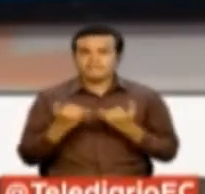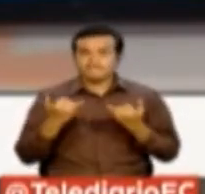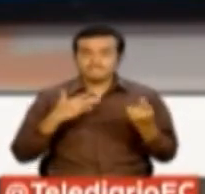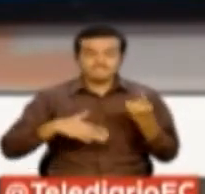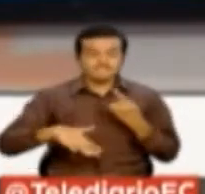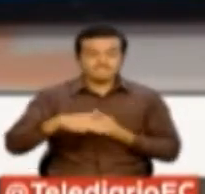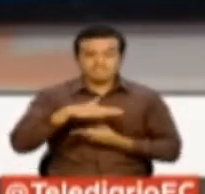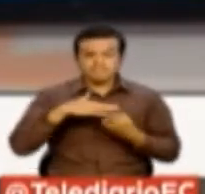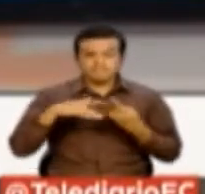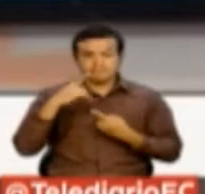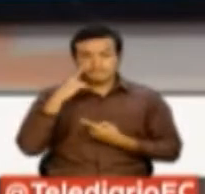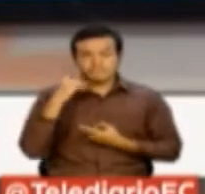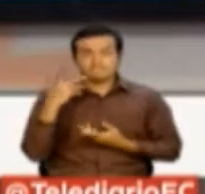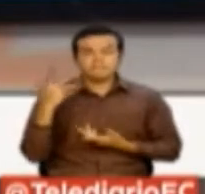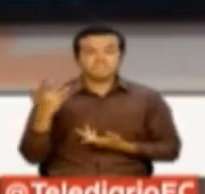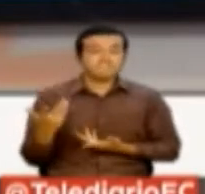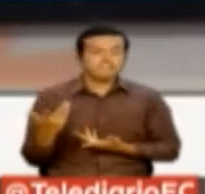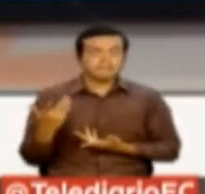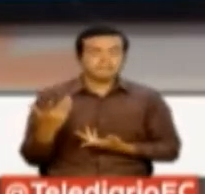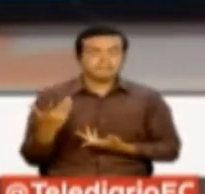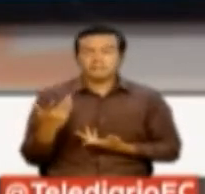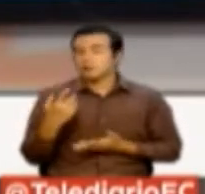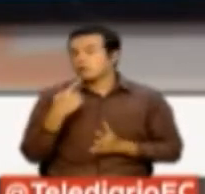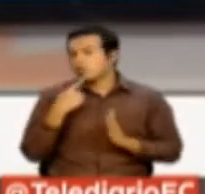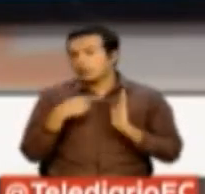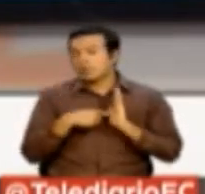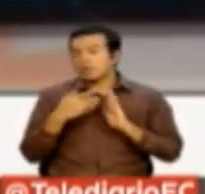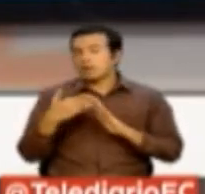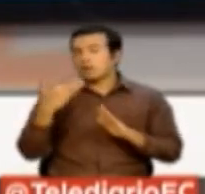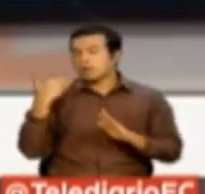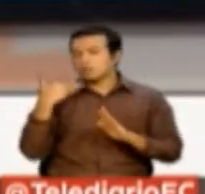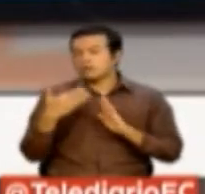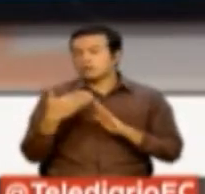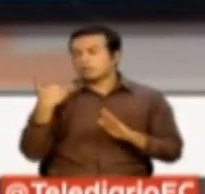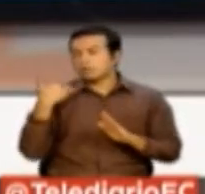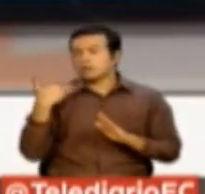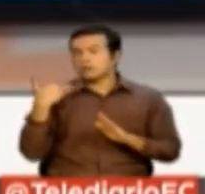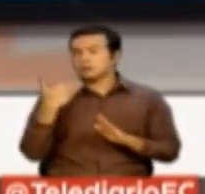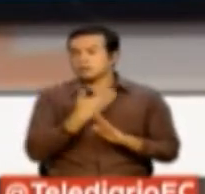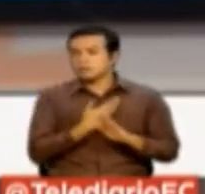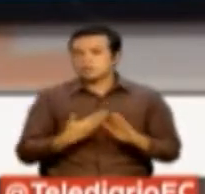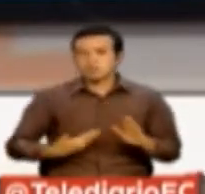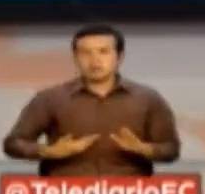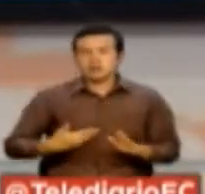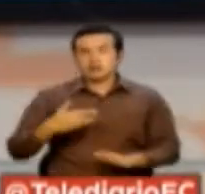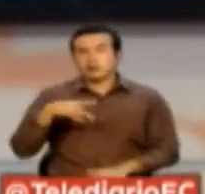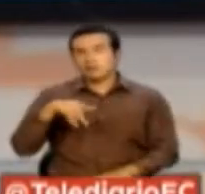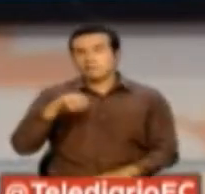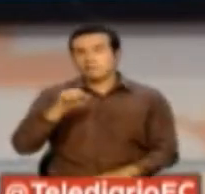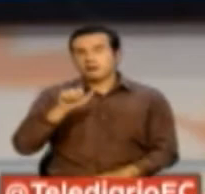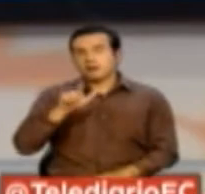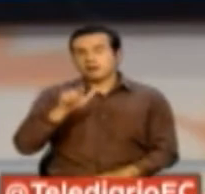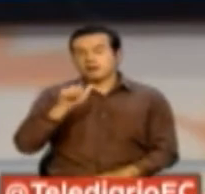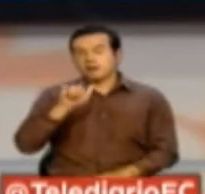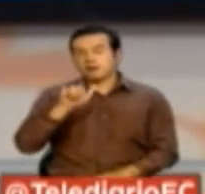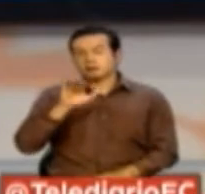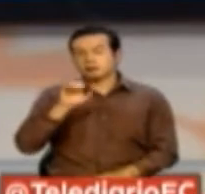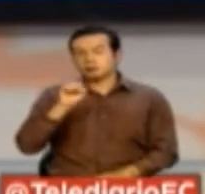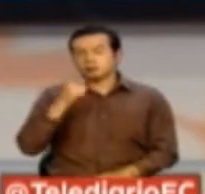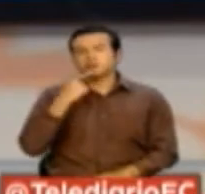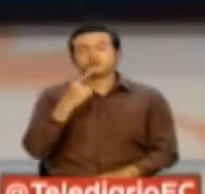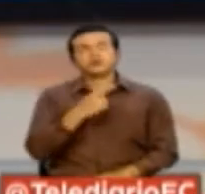se abre la puerta cuando hace muchos años es el tiempo del doctor palacio de empresa se